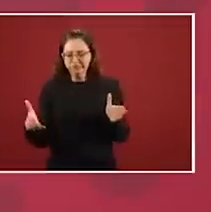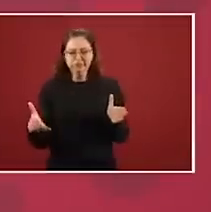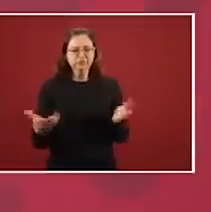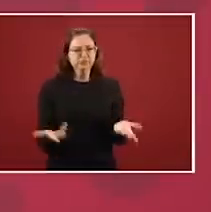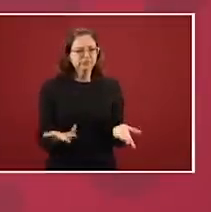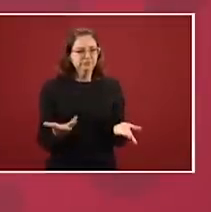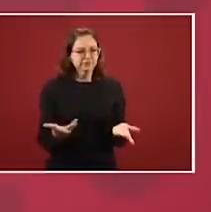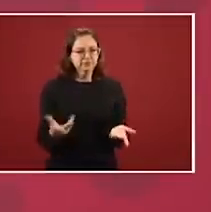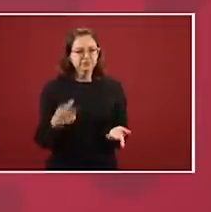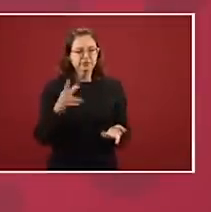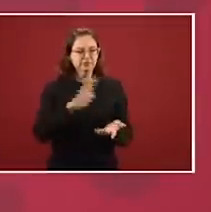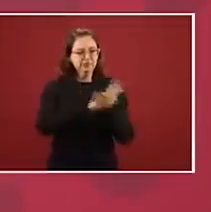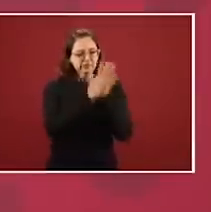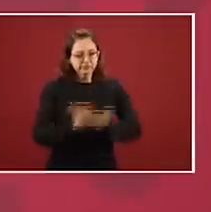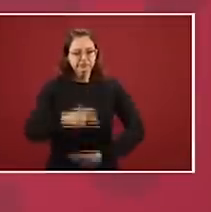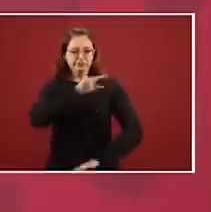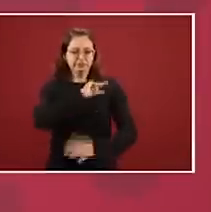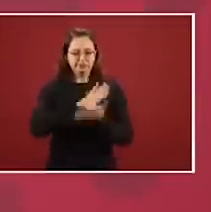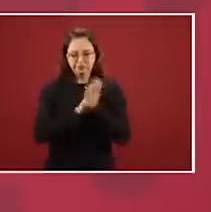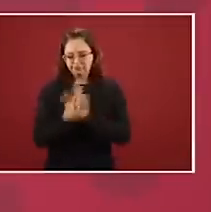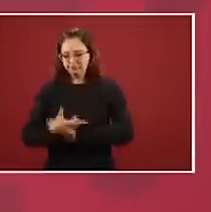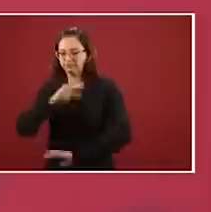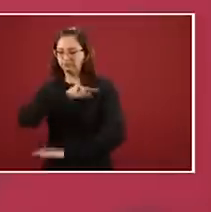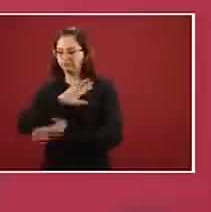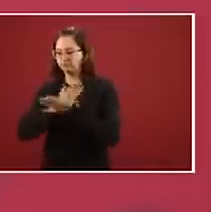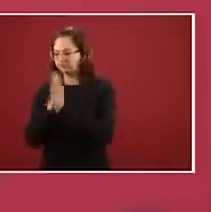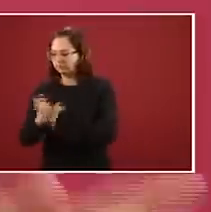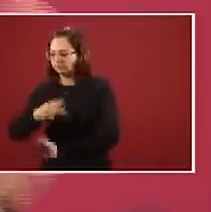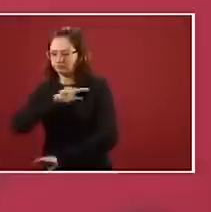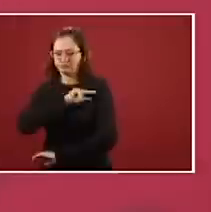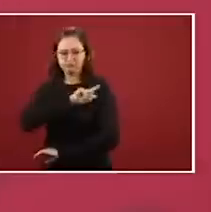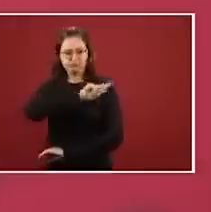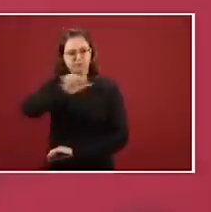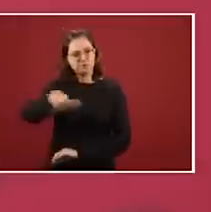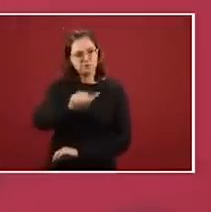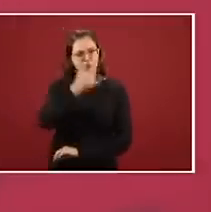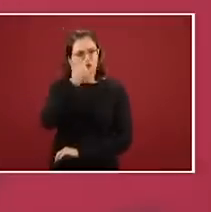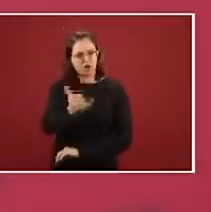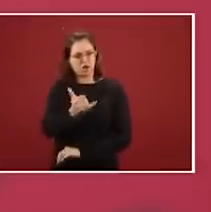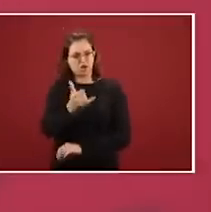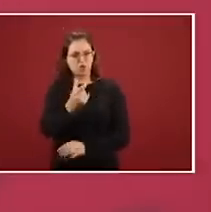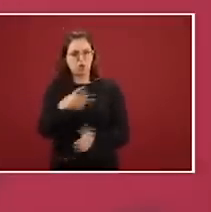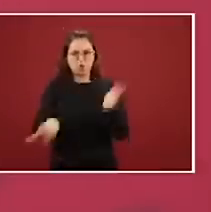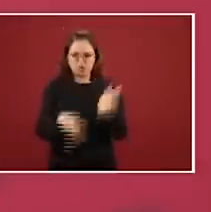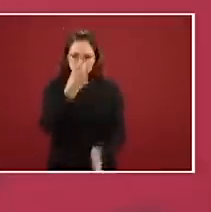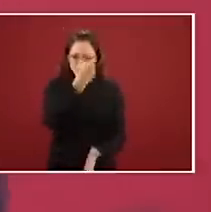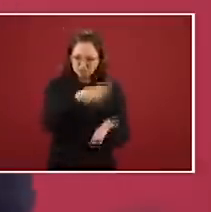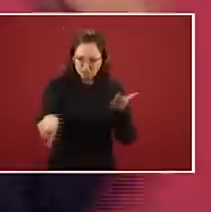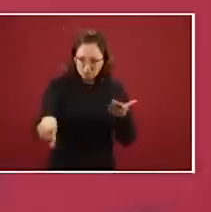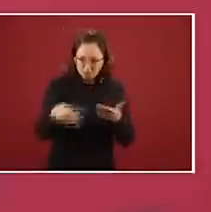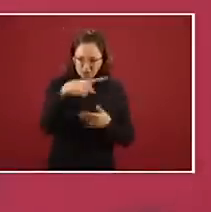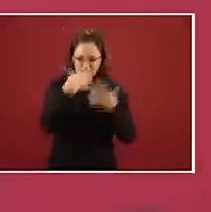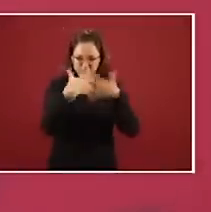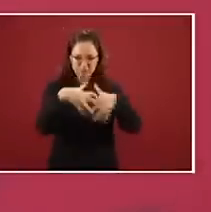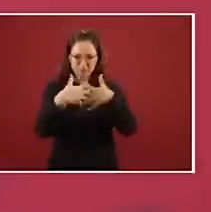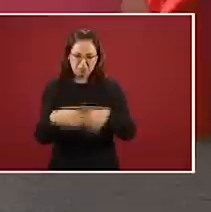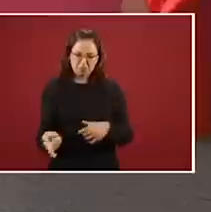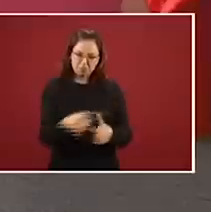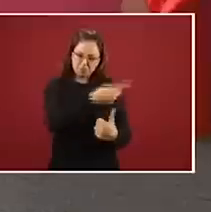sexenio anterior, hayan decidido comprar las plantas que se habían